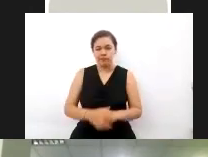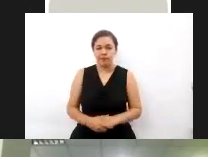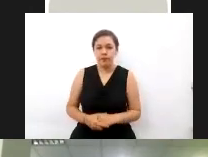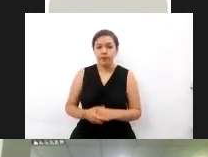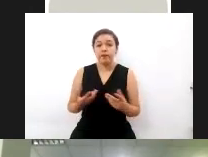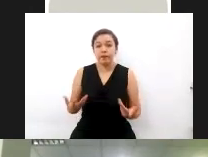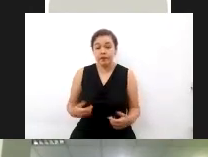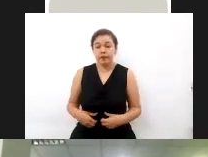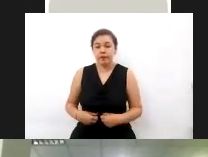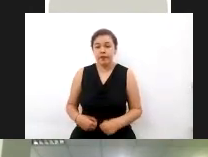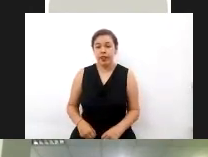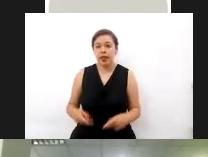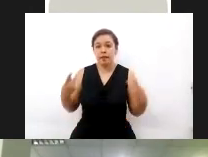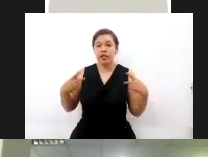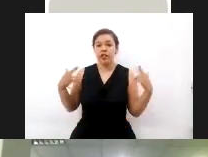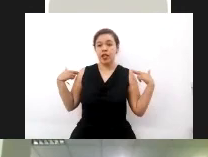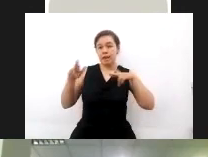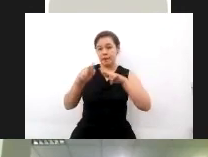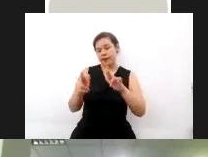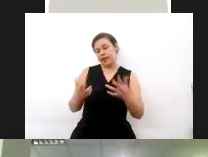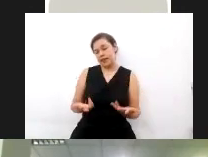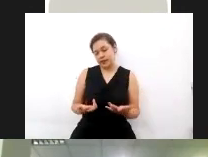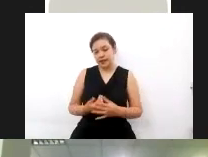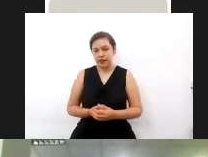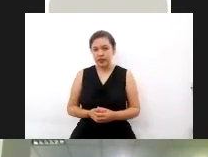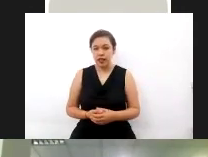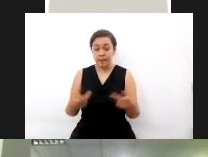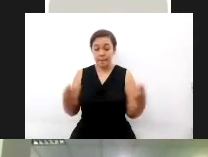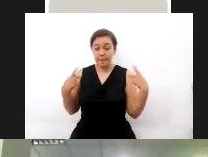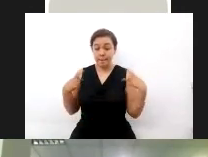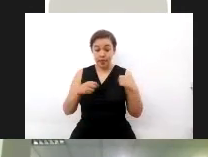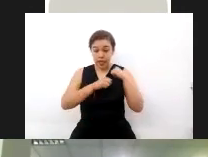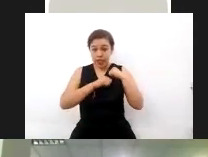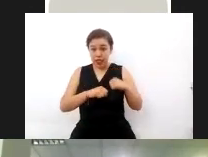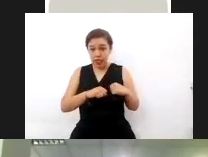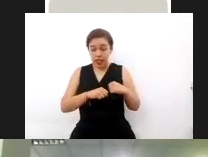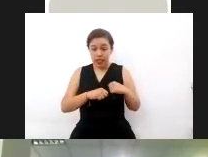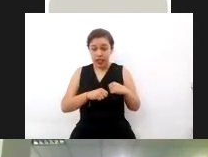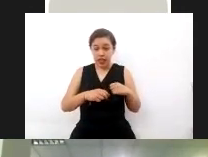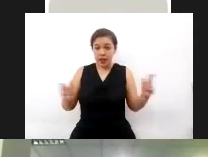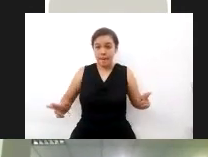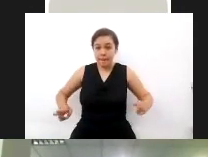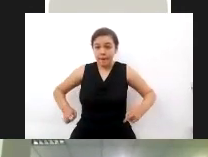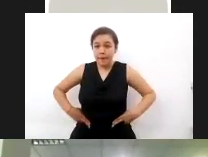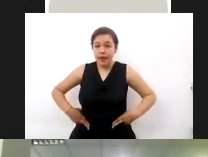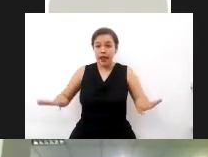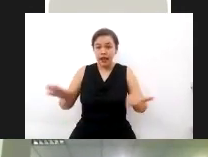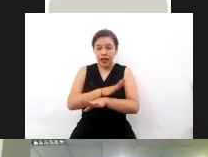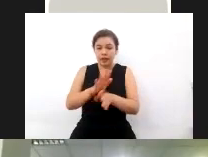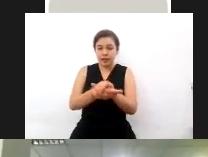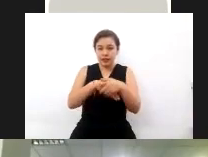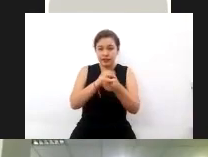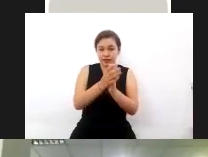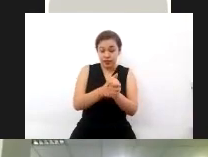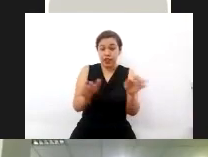ver con el personal docente. El personal encargado del cambio de pañales, pues se tiene que lavar las manos, pero también